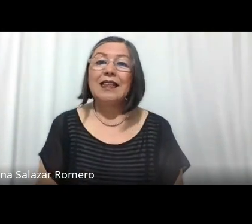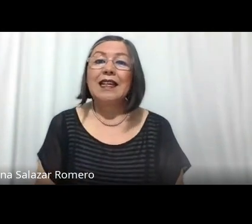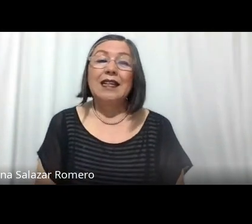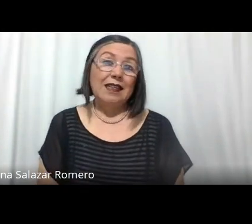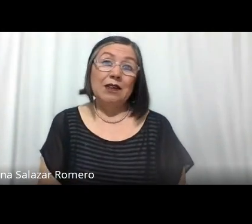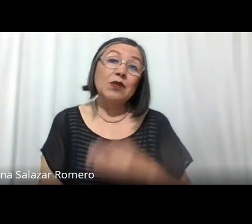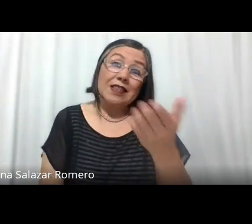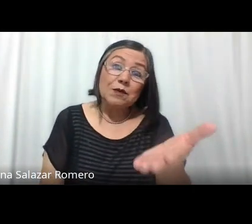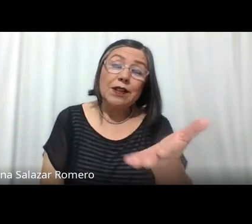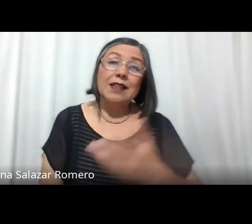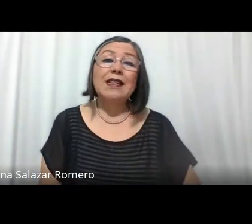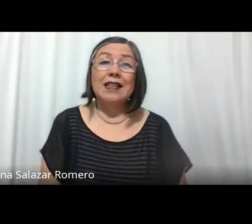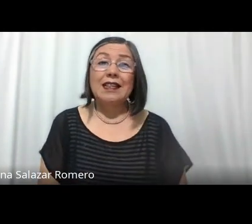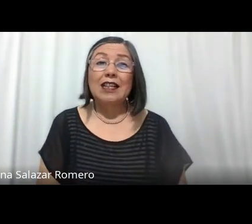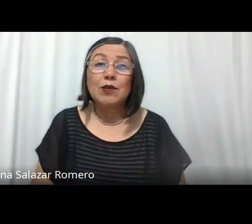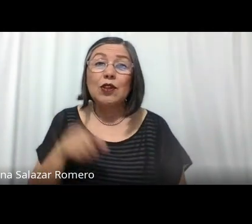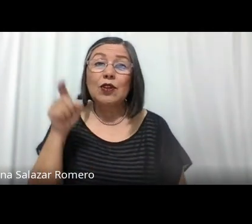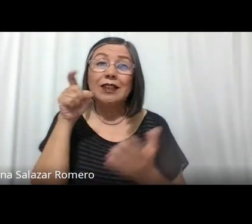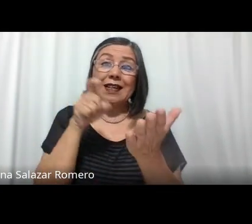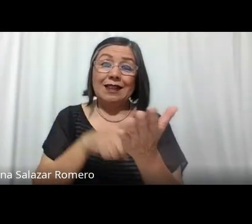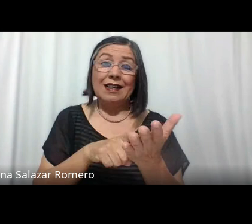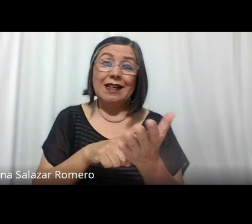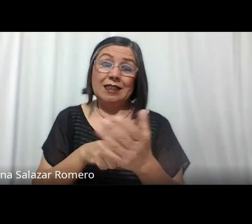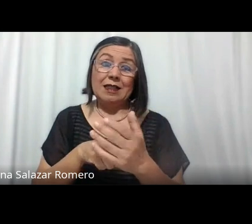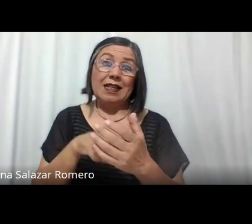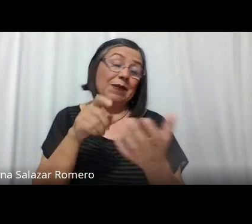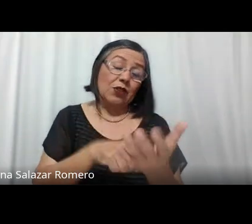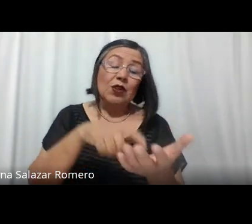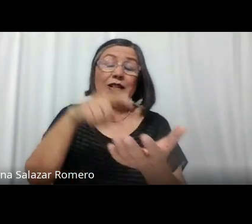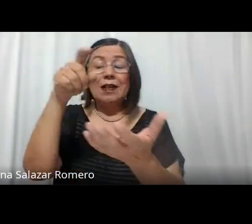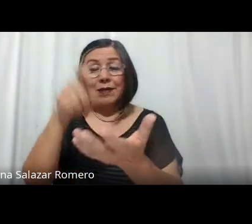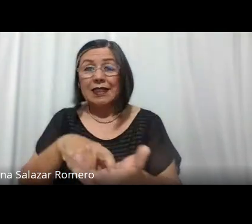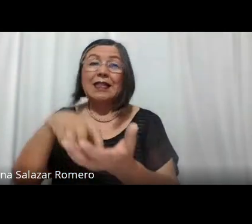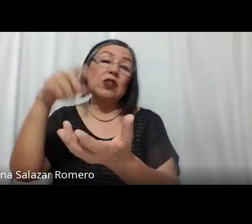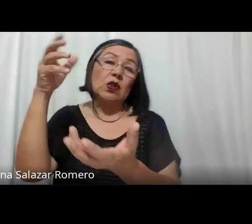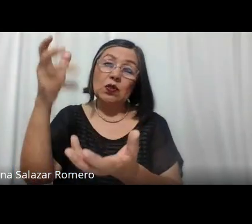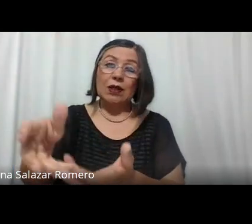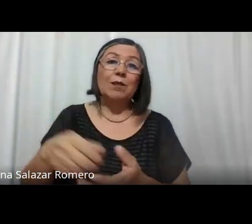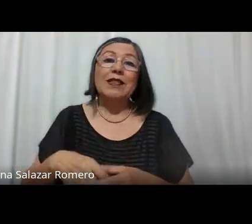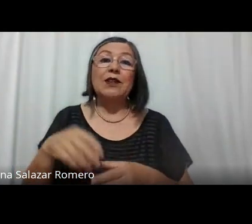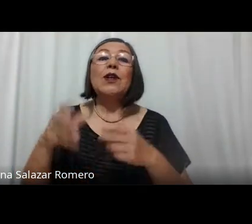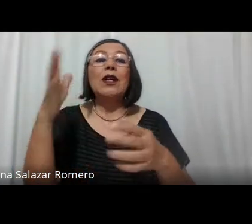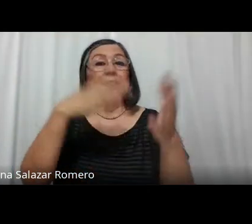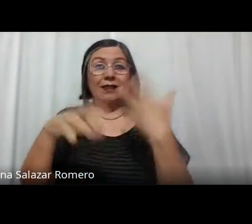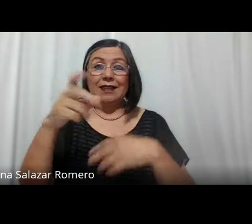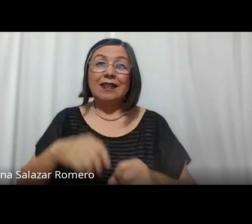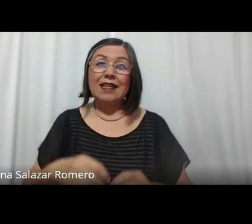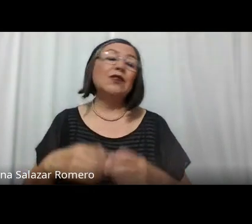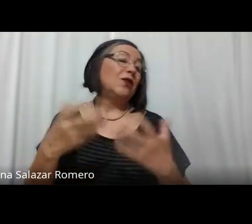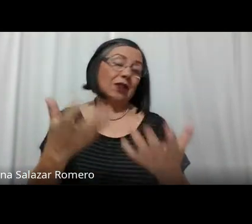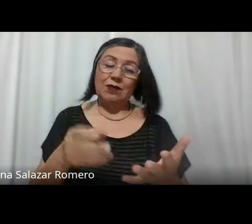solicitarles. Ustedes pueden elegir la opción de anclar a la persona, a la presentación o al compañero que